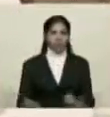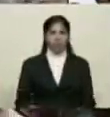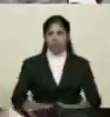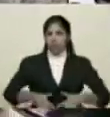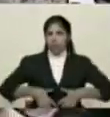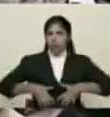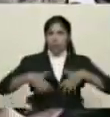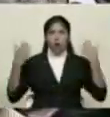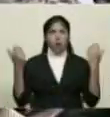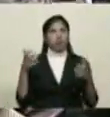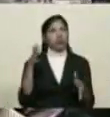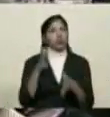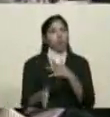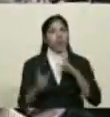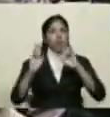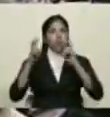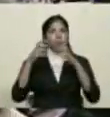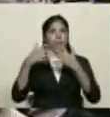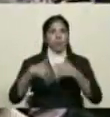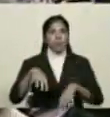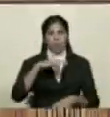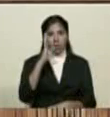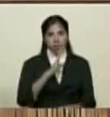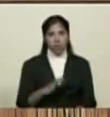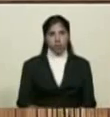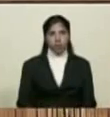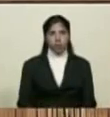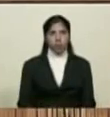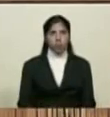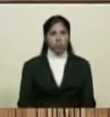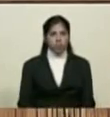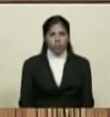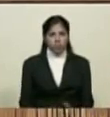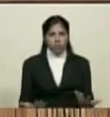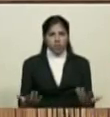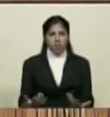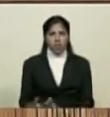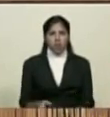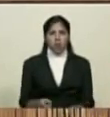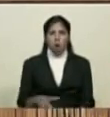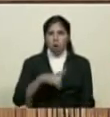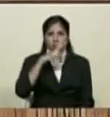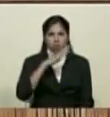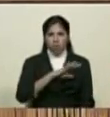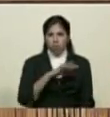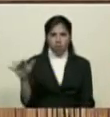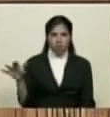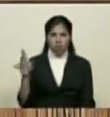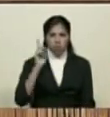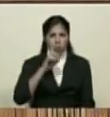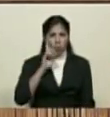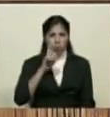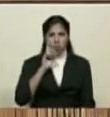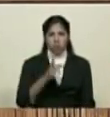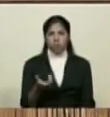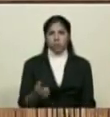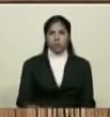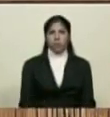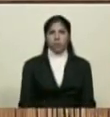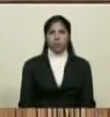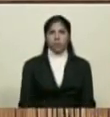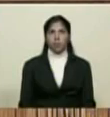sobre este tema. No hay nada más execrable que difamar, que injuriar, que